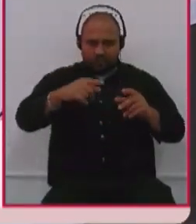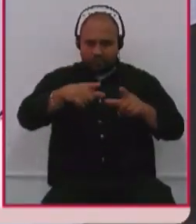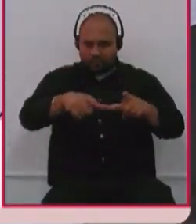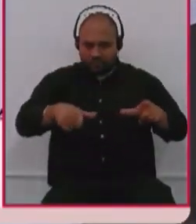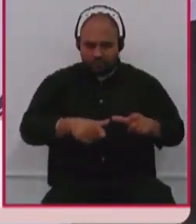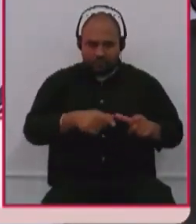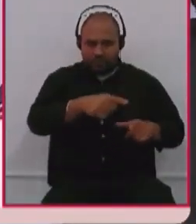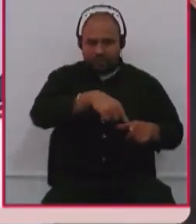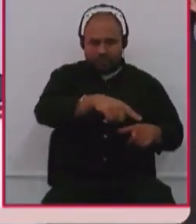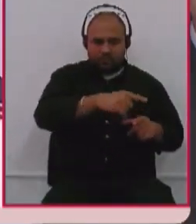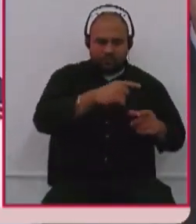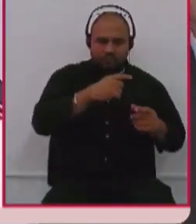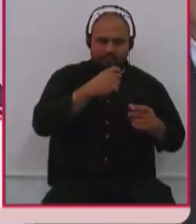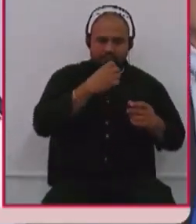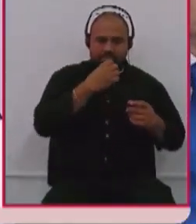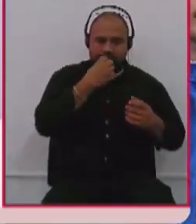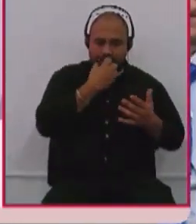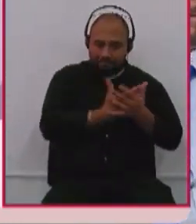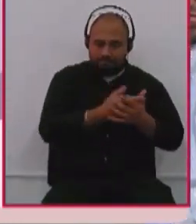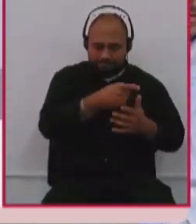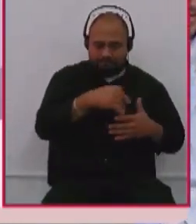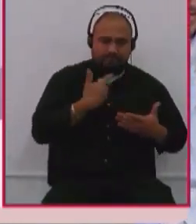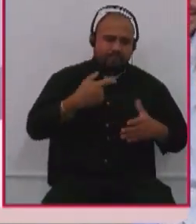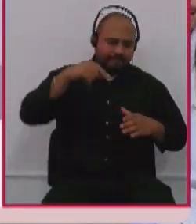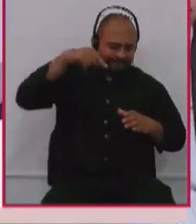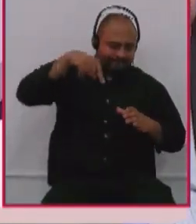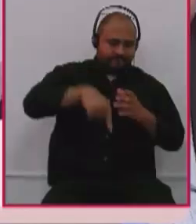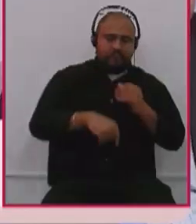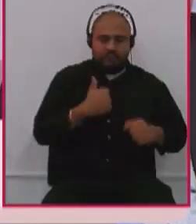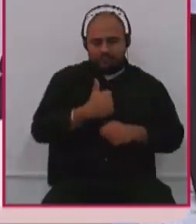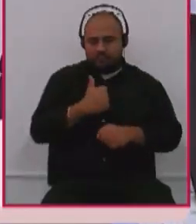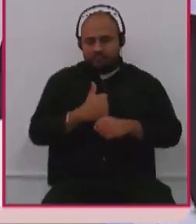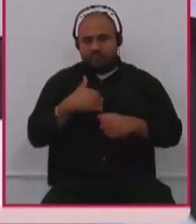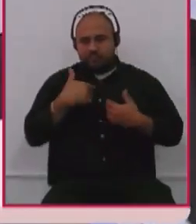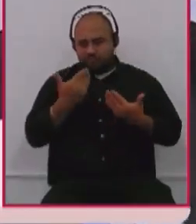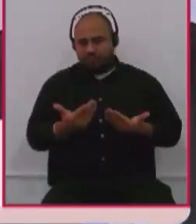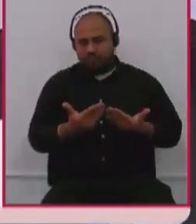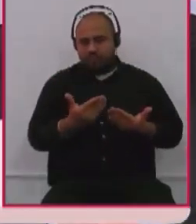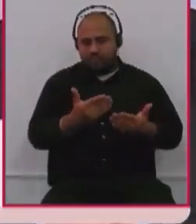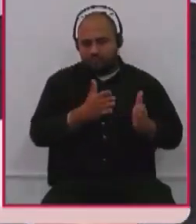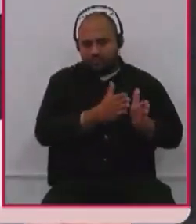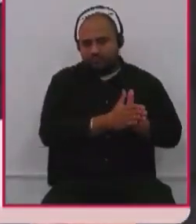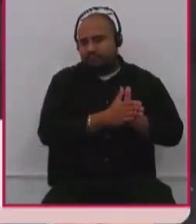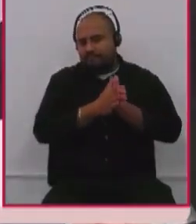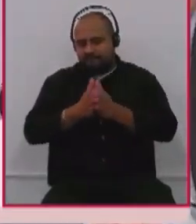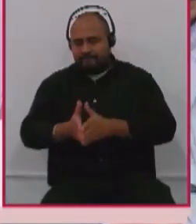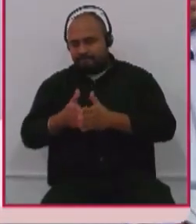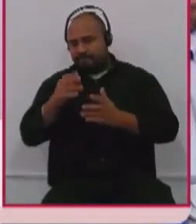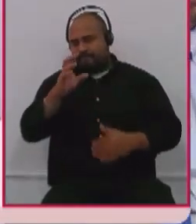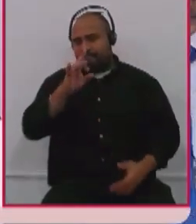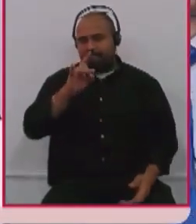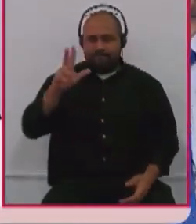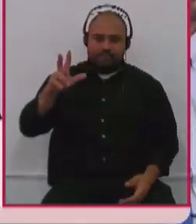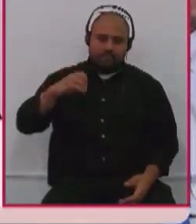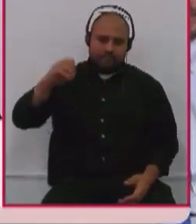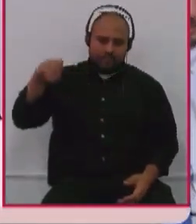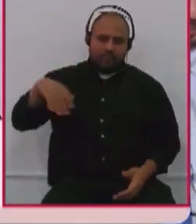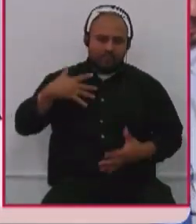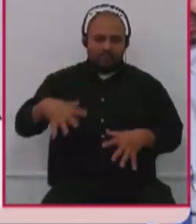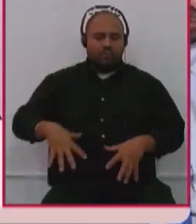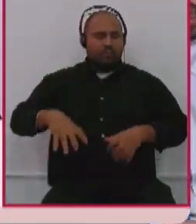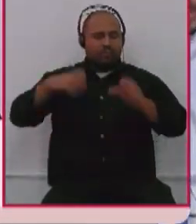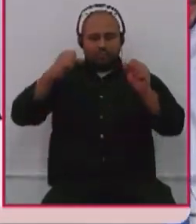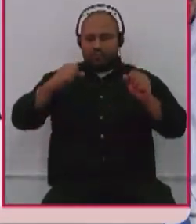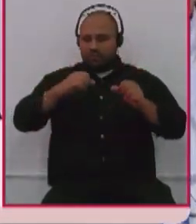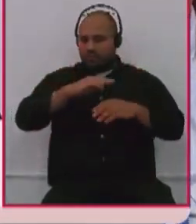demostradamente seguras de inyectar, vamos a pasar a un 83% de recuperación total, general de